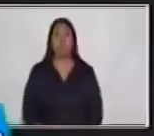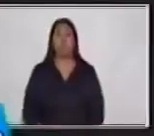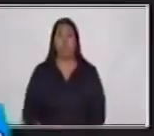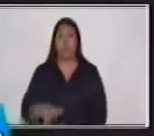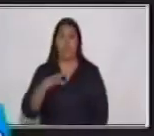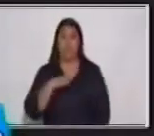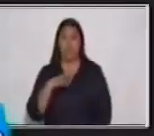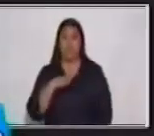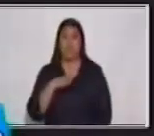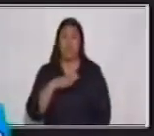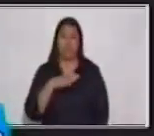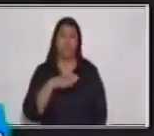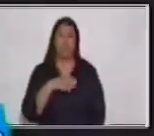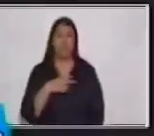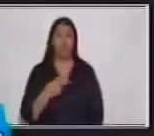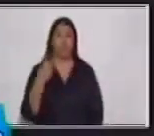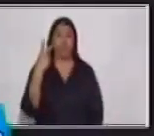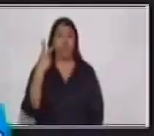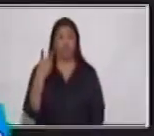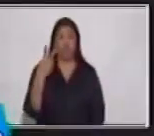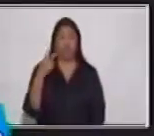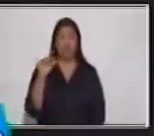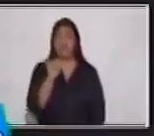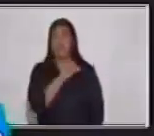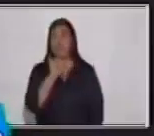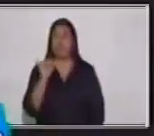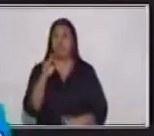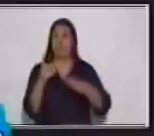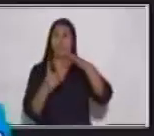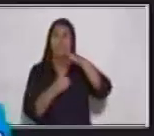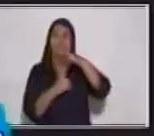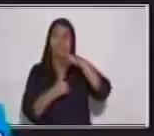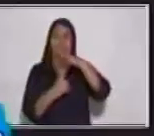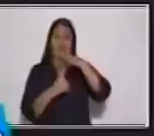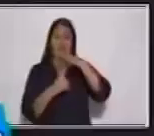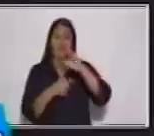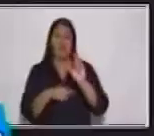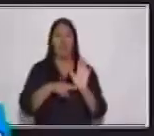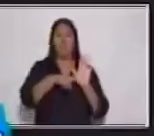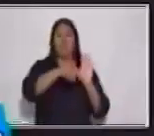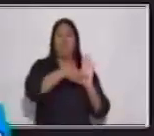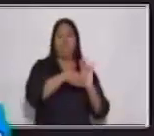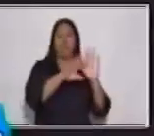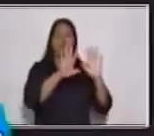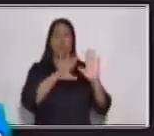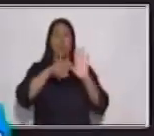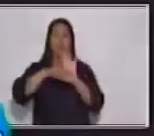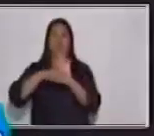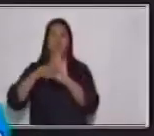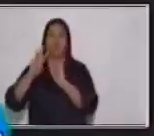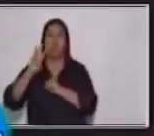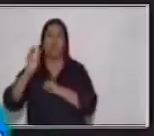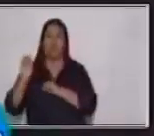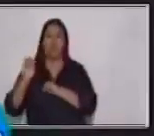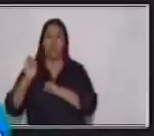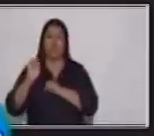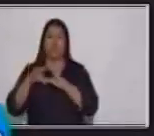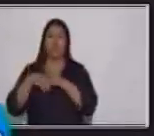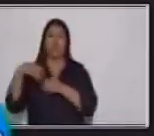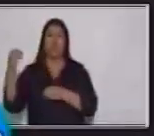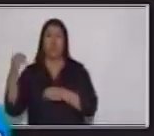Tenemos estos dos que son del mismo denominador, menos 10 menos 30 se convierte en menos